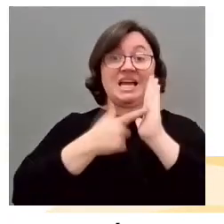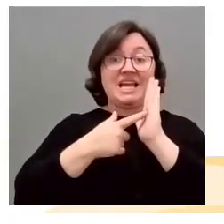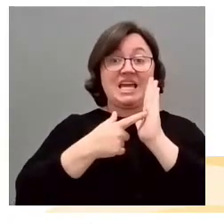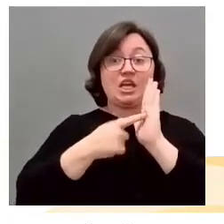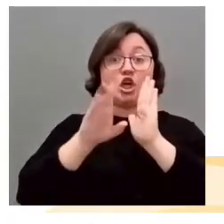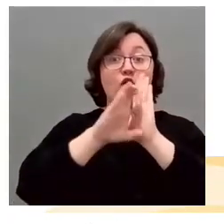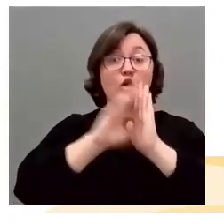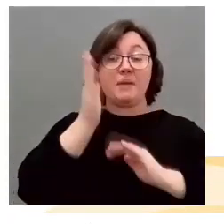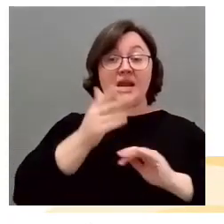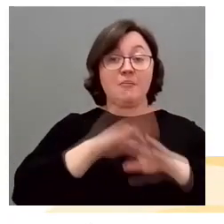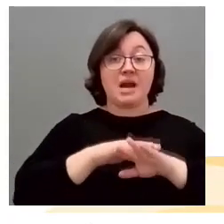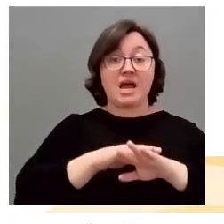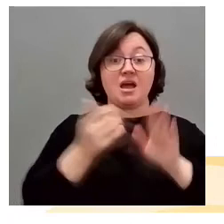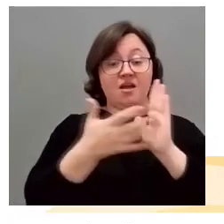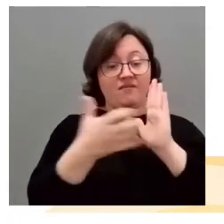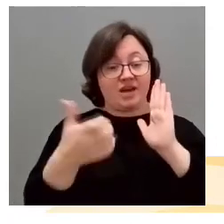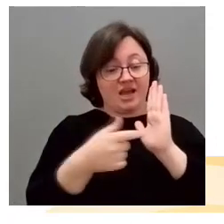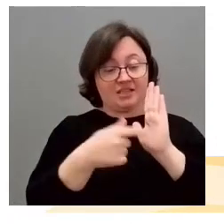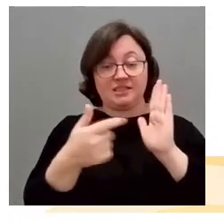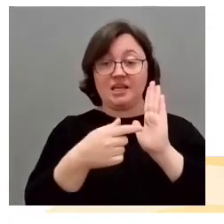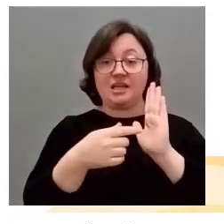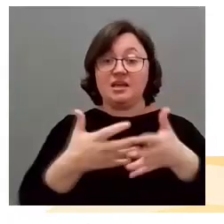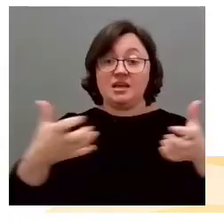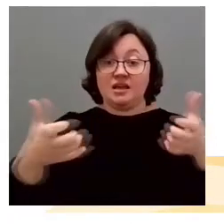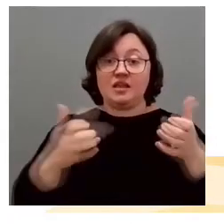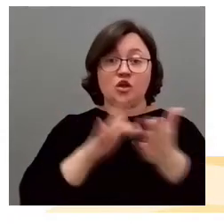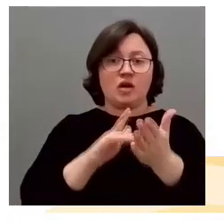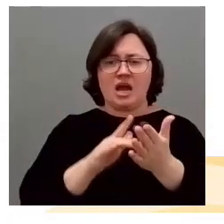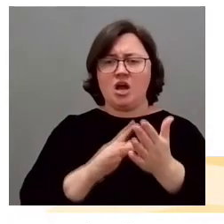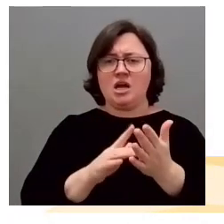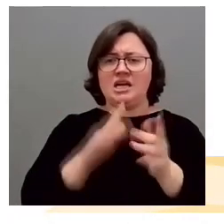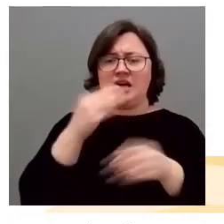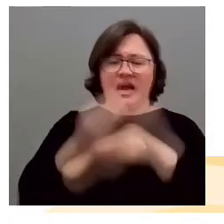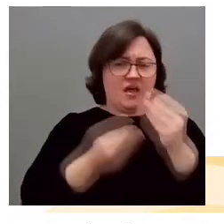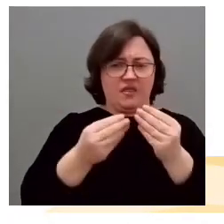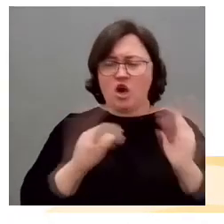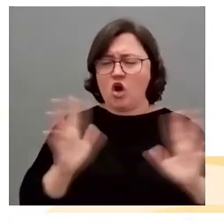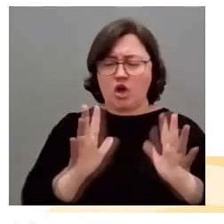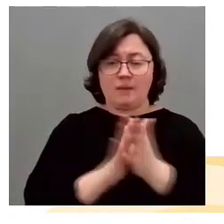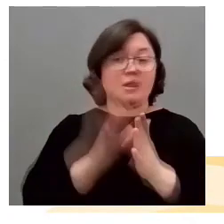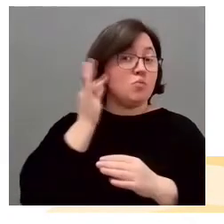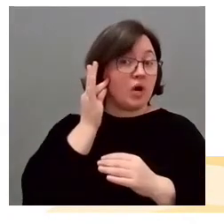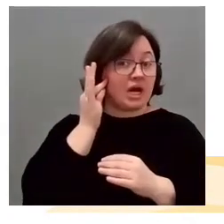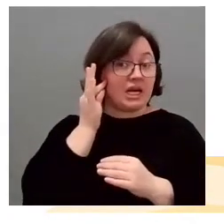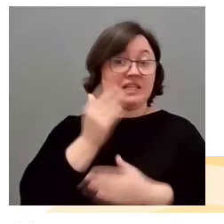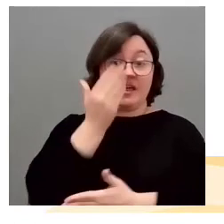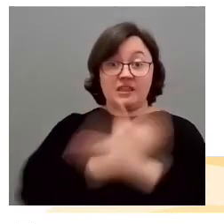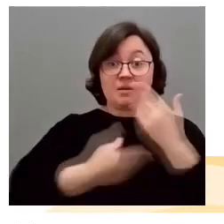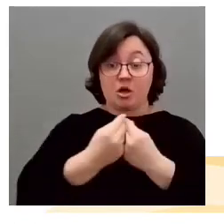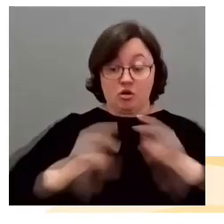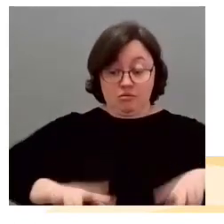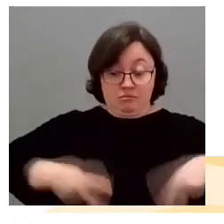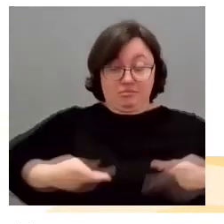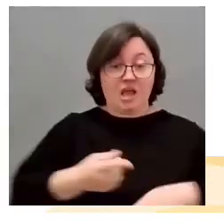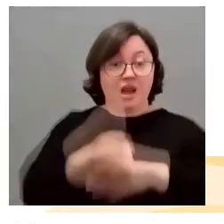el Código Penal para suprimir esa práctica horrorosa como es la esterilización de las mujeres con discapacidad, ¿no?